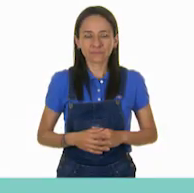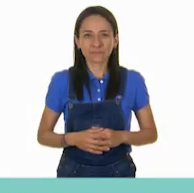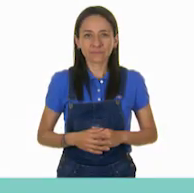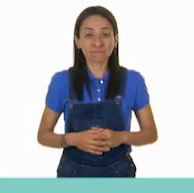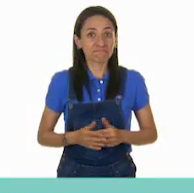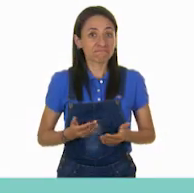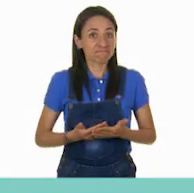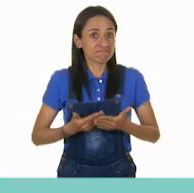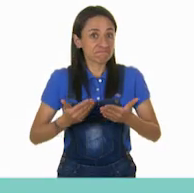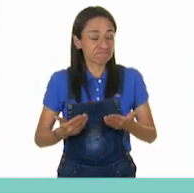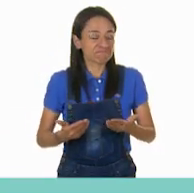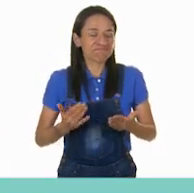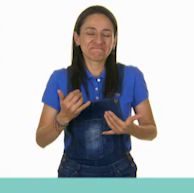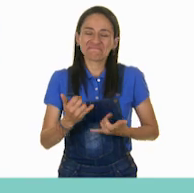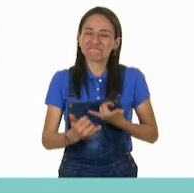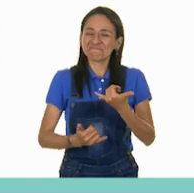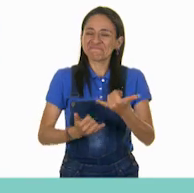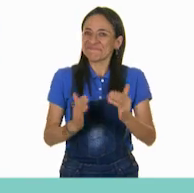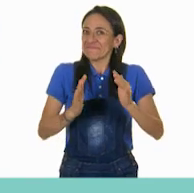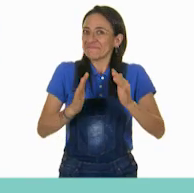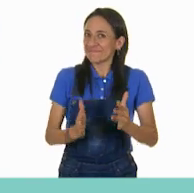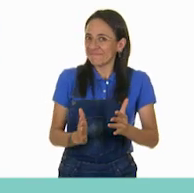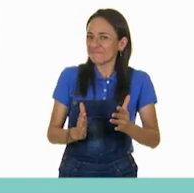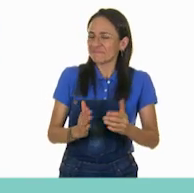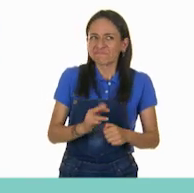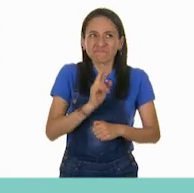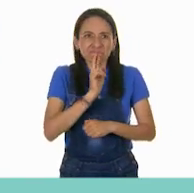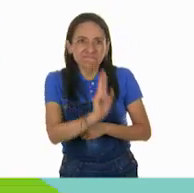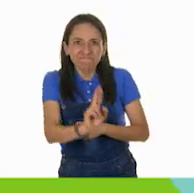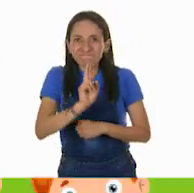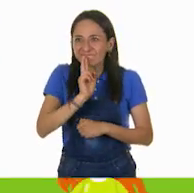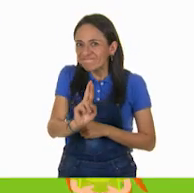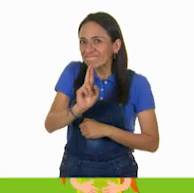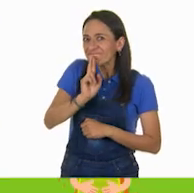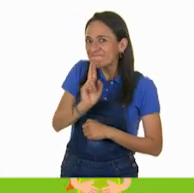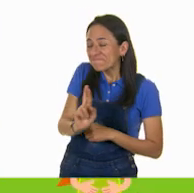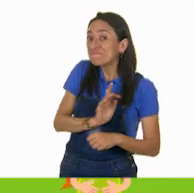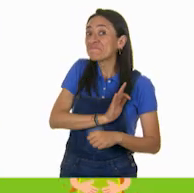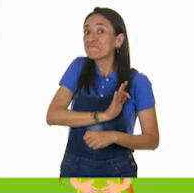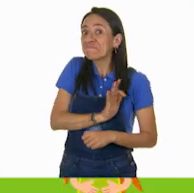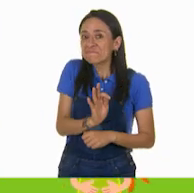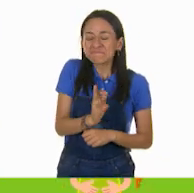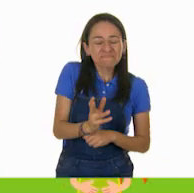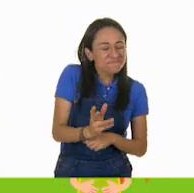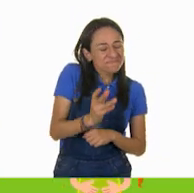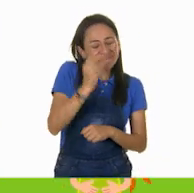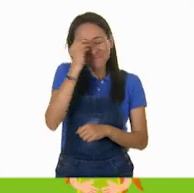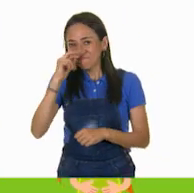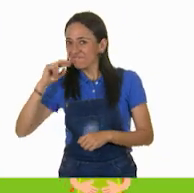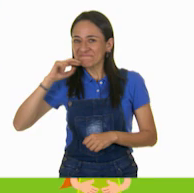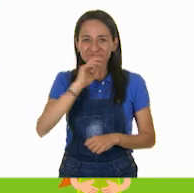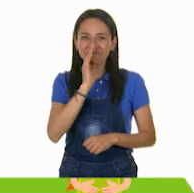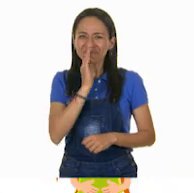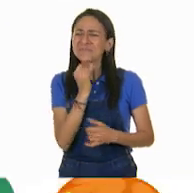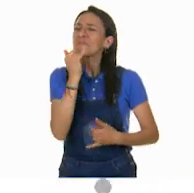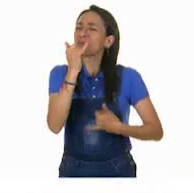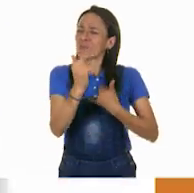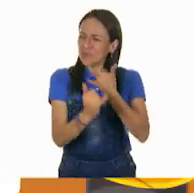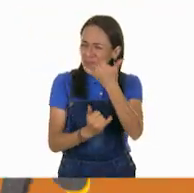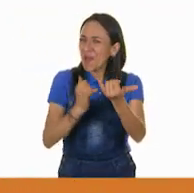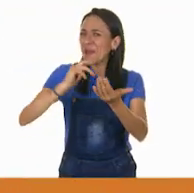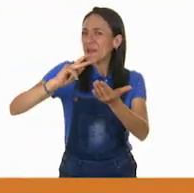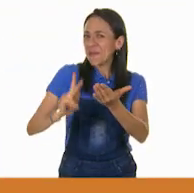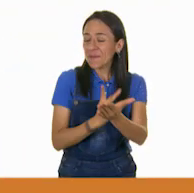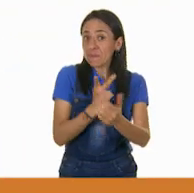al momento de jugar y poder contestar gente rápido y vuelve a jugar es